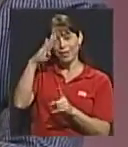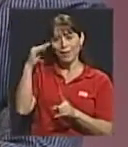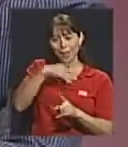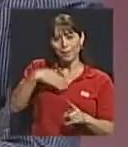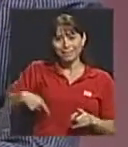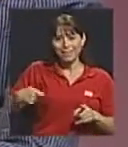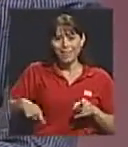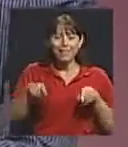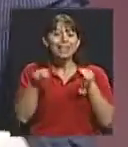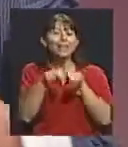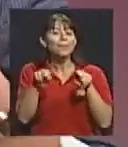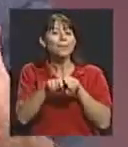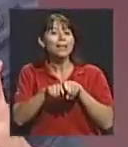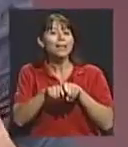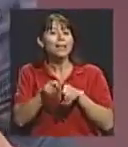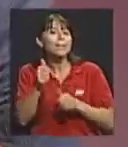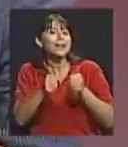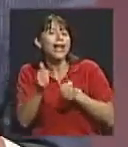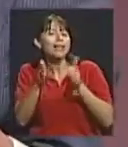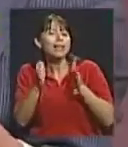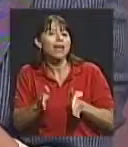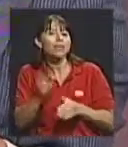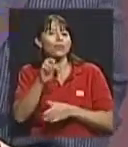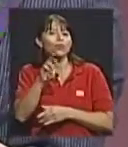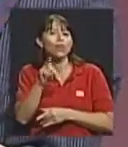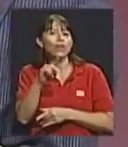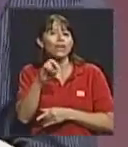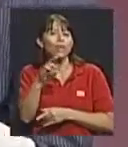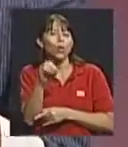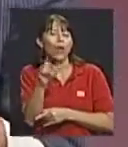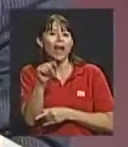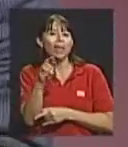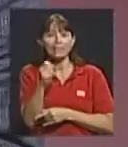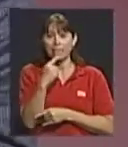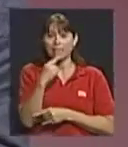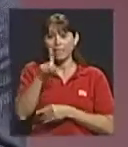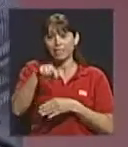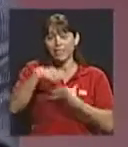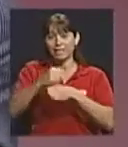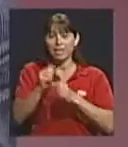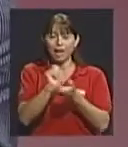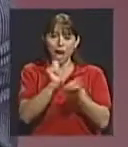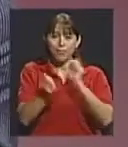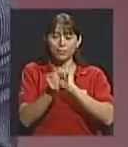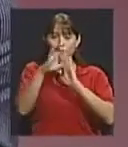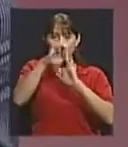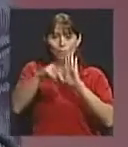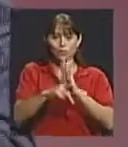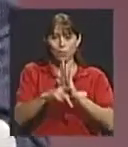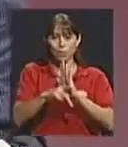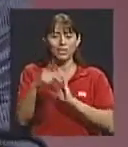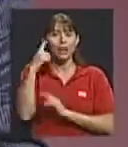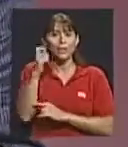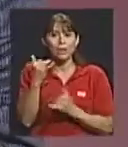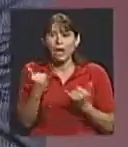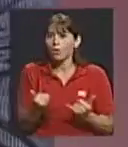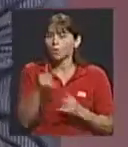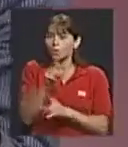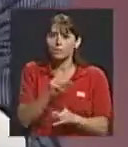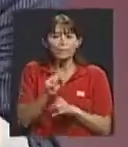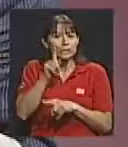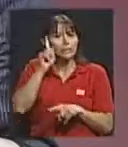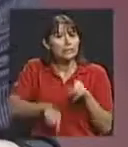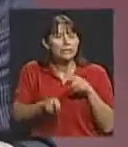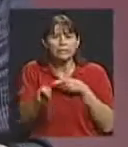Rodrigo Arias de que hay que hacerle cambios a la constitución política don Alex porque estamos en una situación que es prácticamente ingobernable